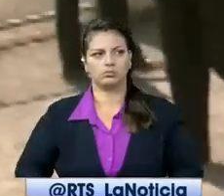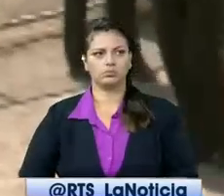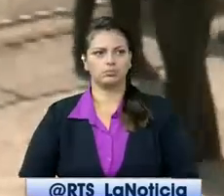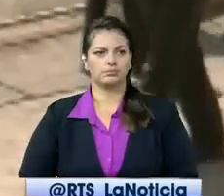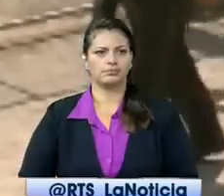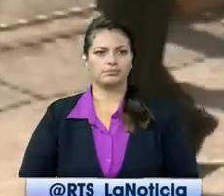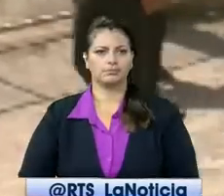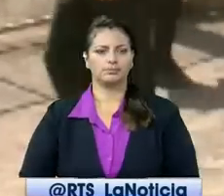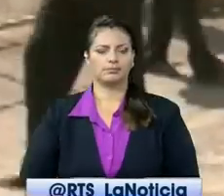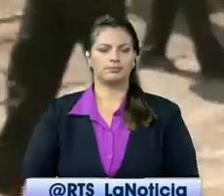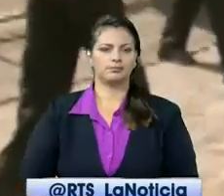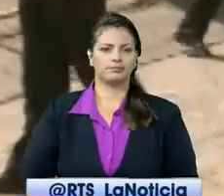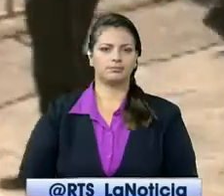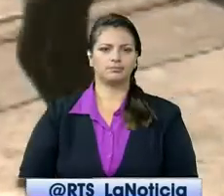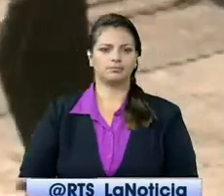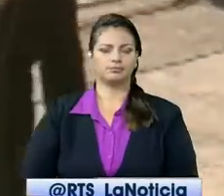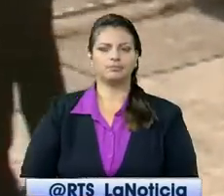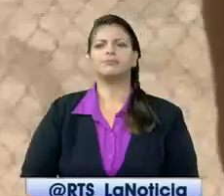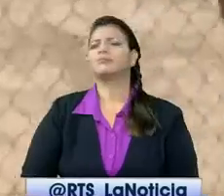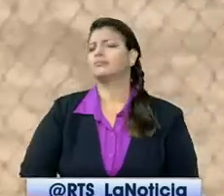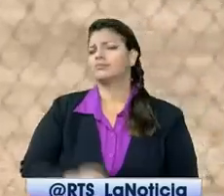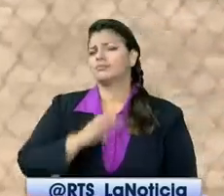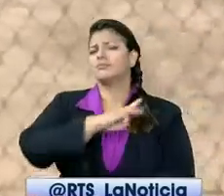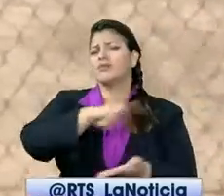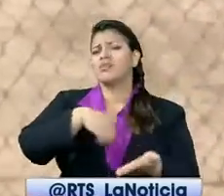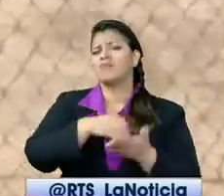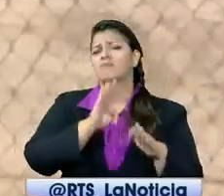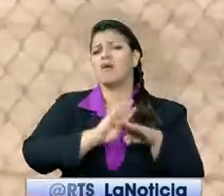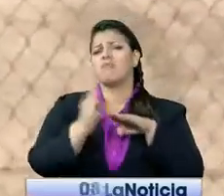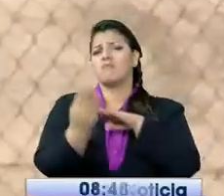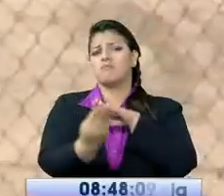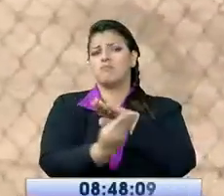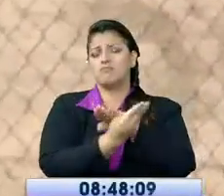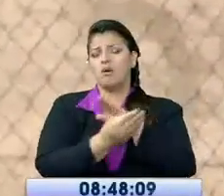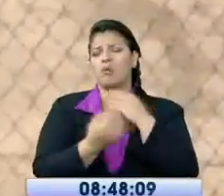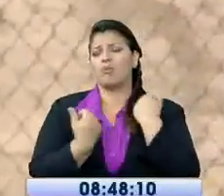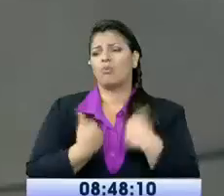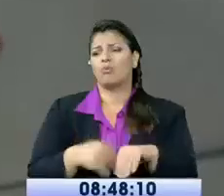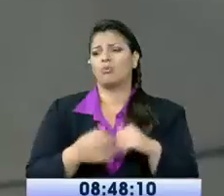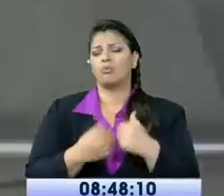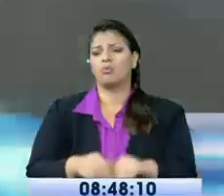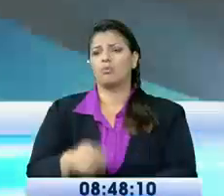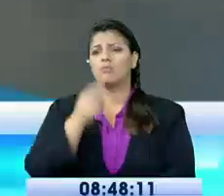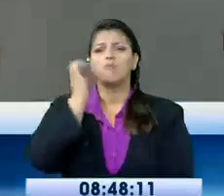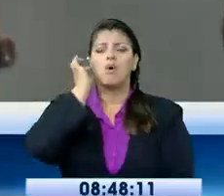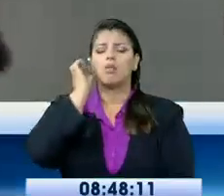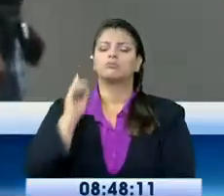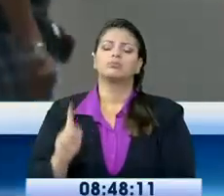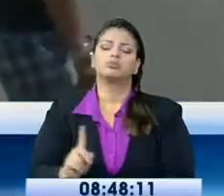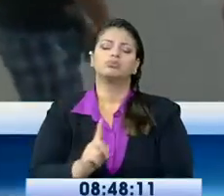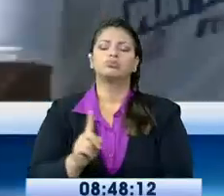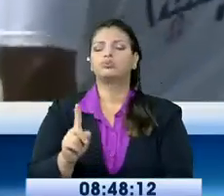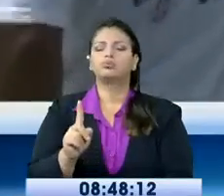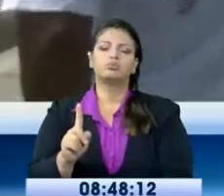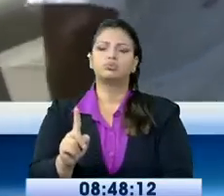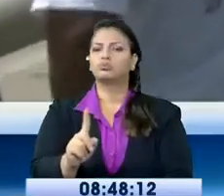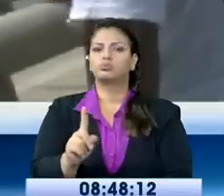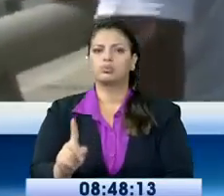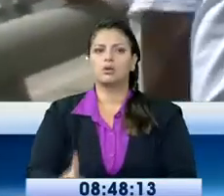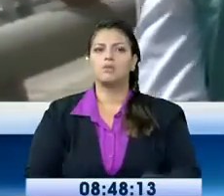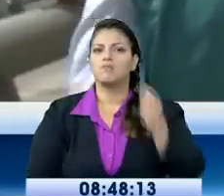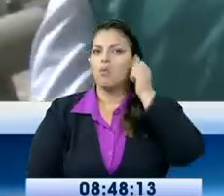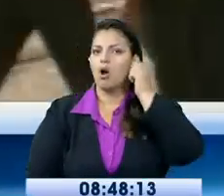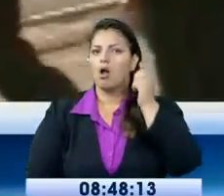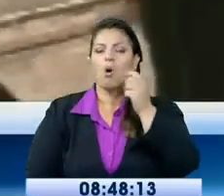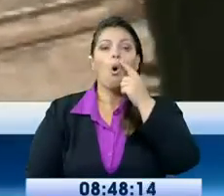Un fallecido y 2 personas detenidas es el saldo de una persecución policial cuando un presunto delincuente habría asaltado a una